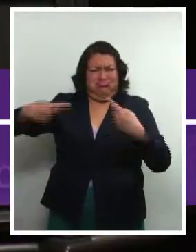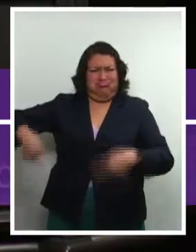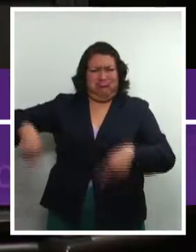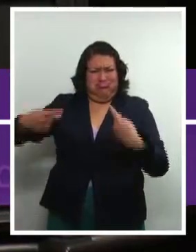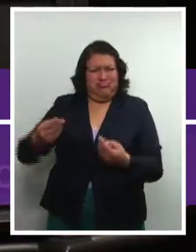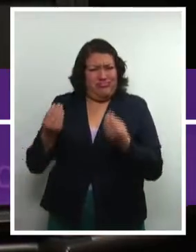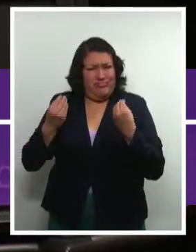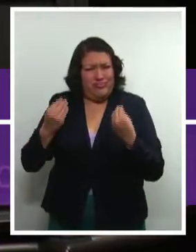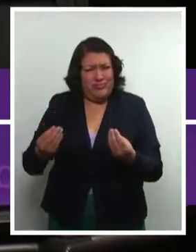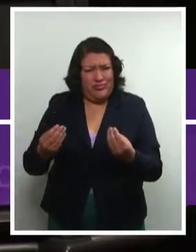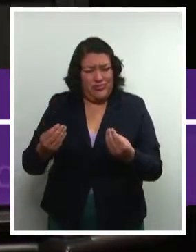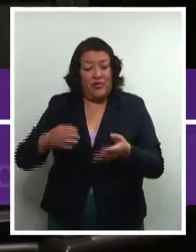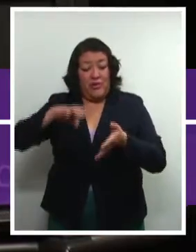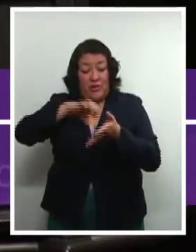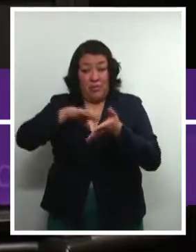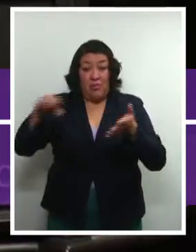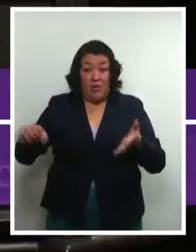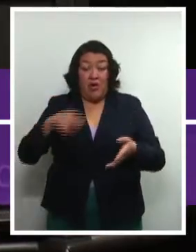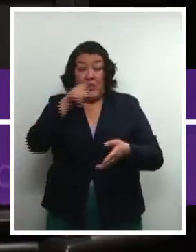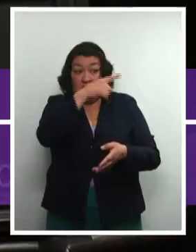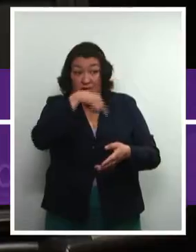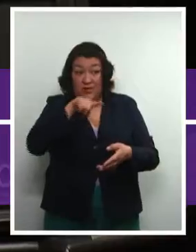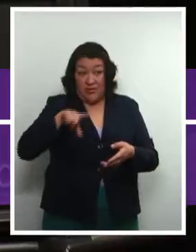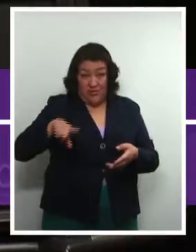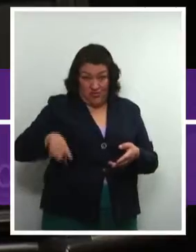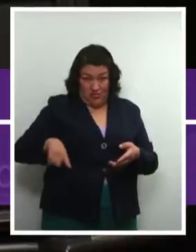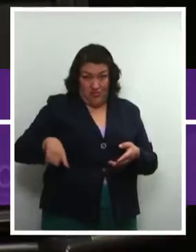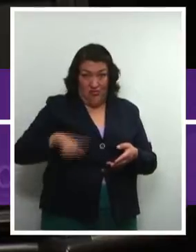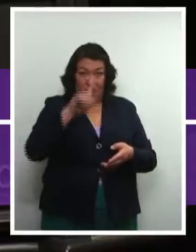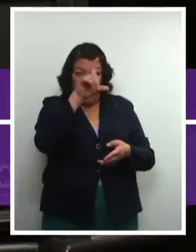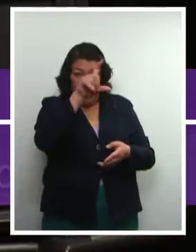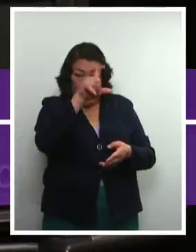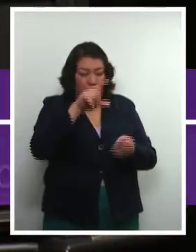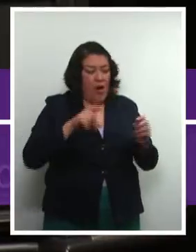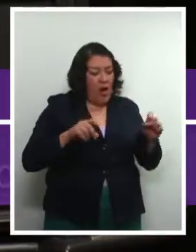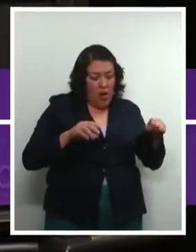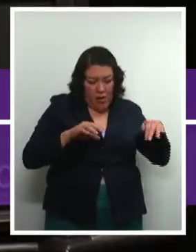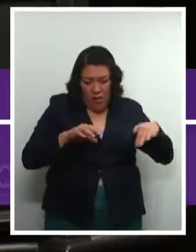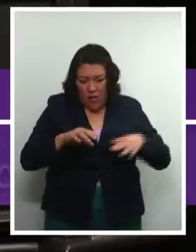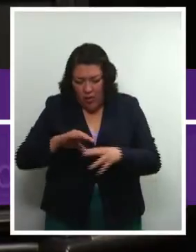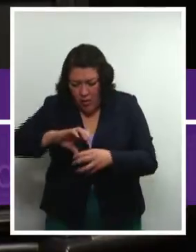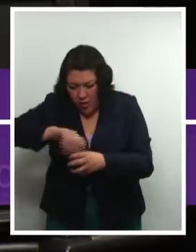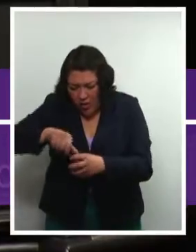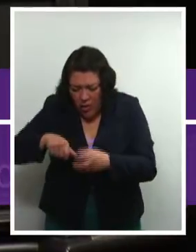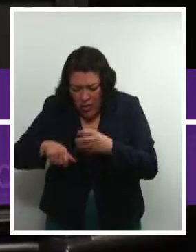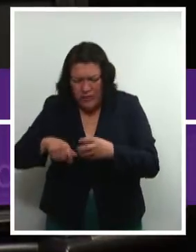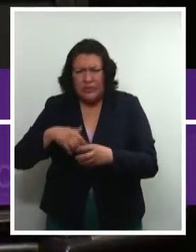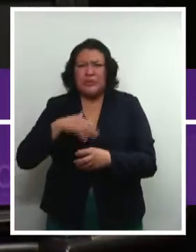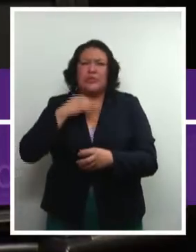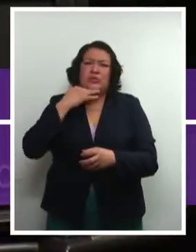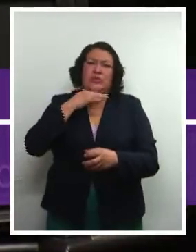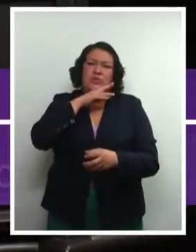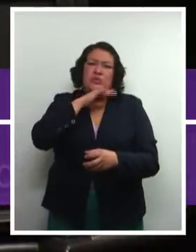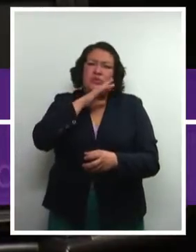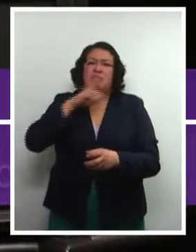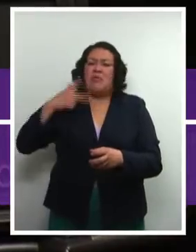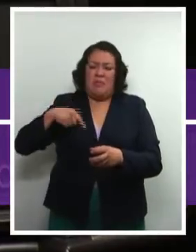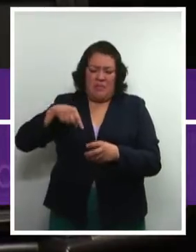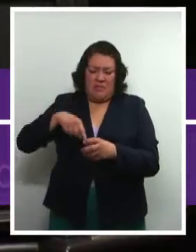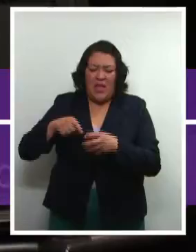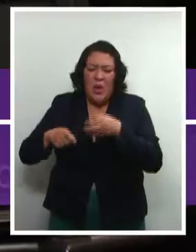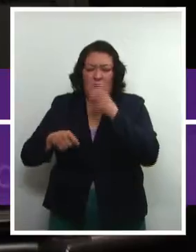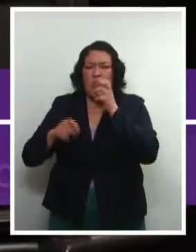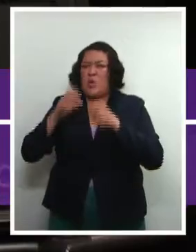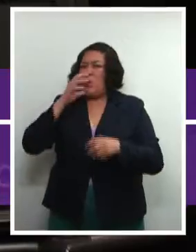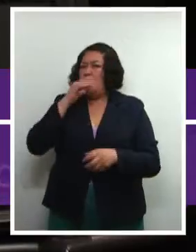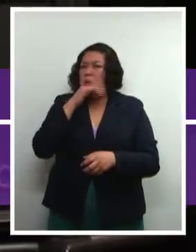donde la mayoría de los sistemas públicos de agua no han logrado suministrar agua de calidad y confiable a los consumidores, al grado que